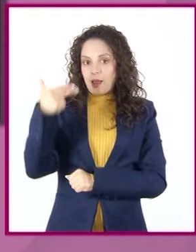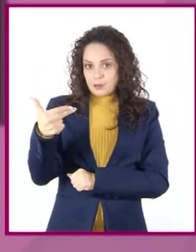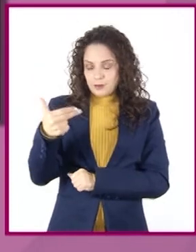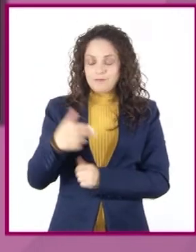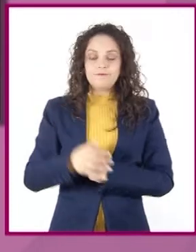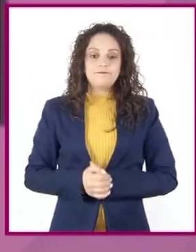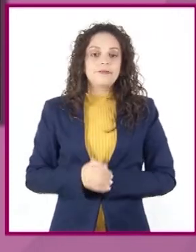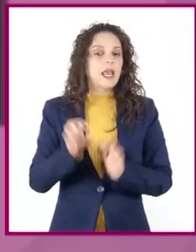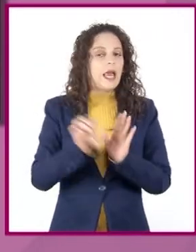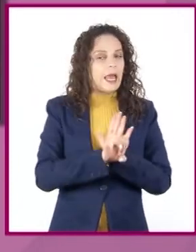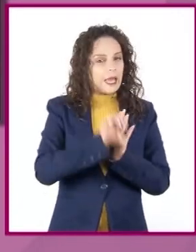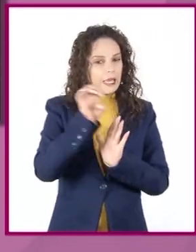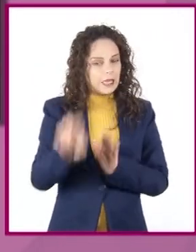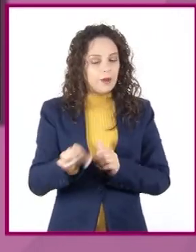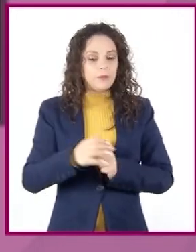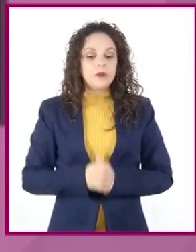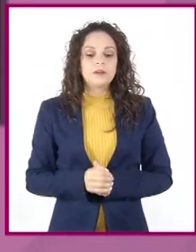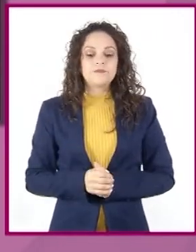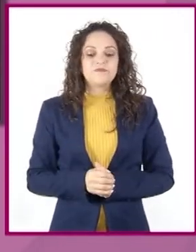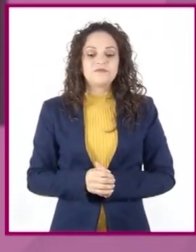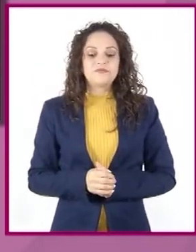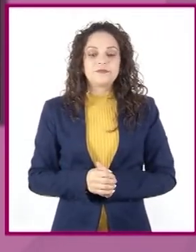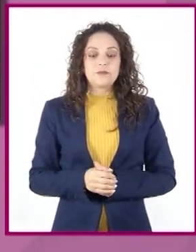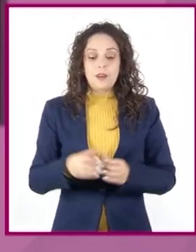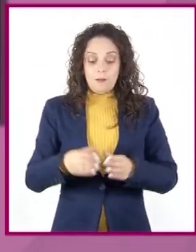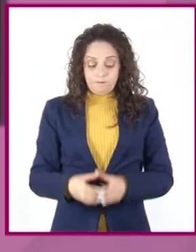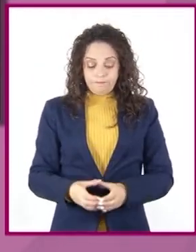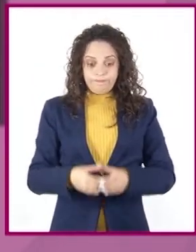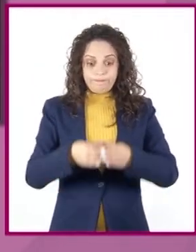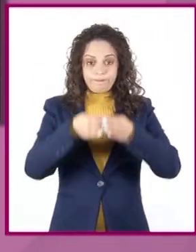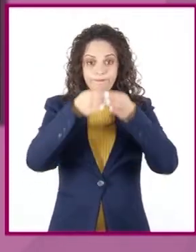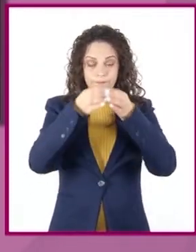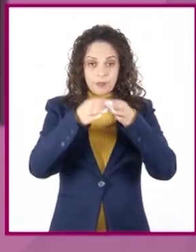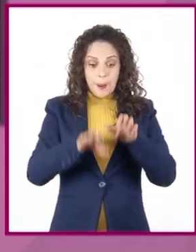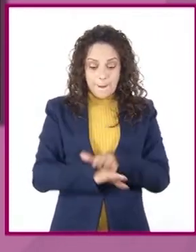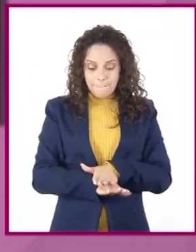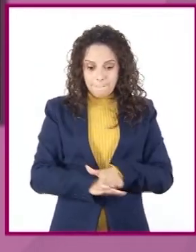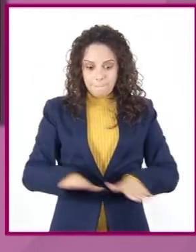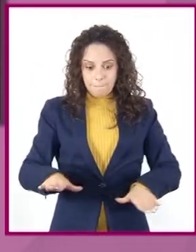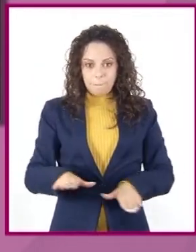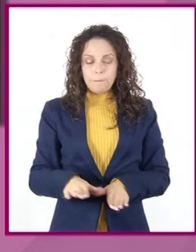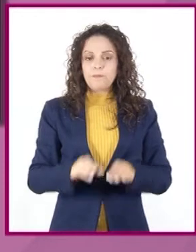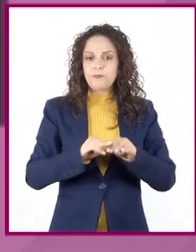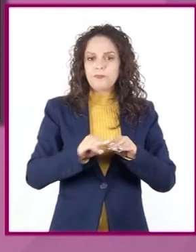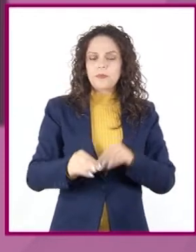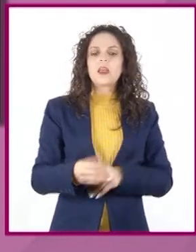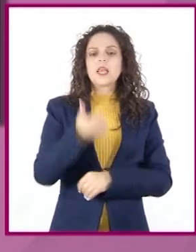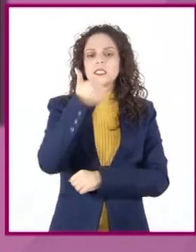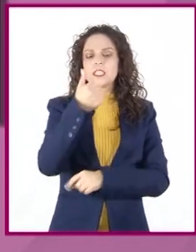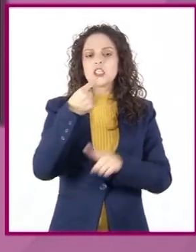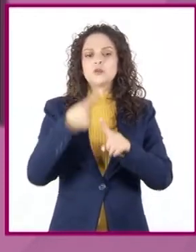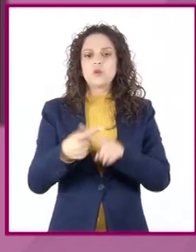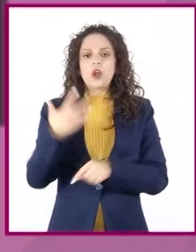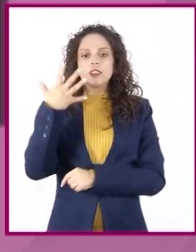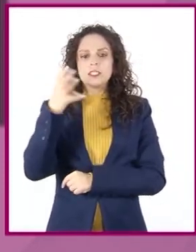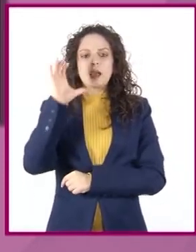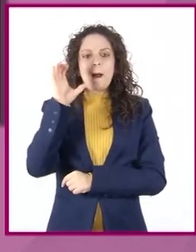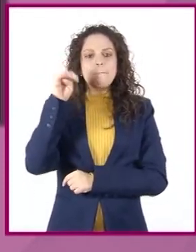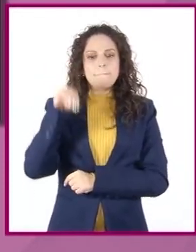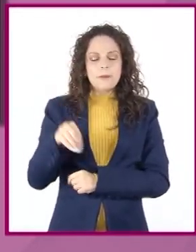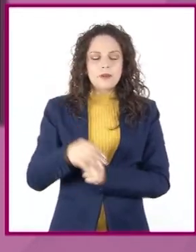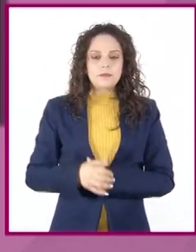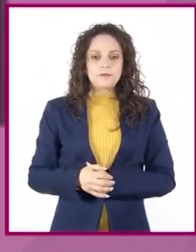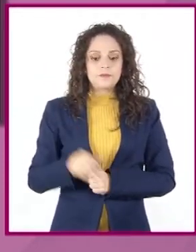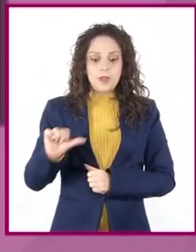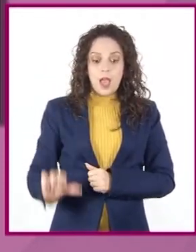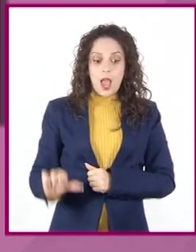Por ejemplo, si tenemos un prisma rectangular cuya base mide 6 por 5 centímetros y tiene una